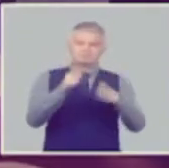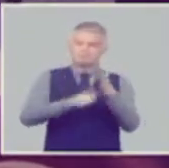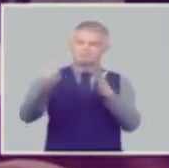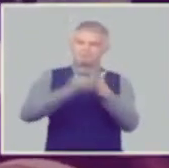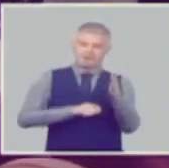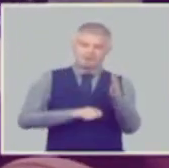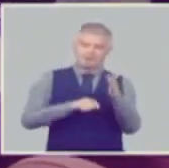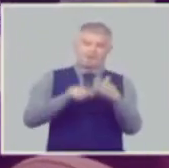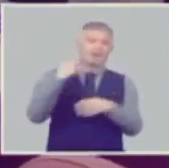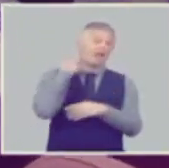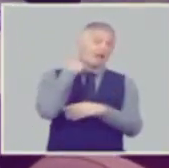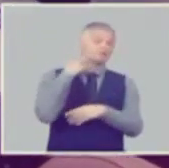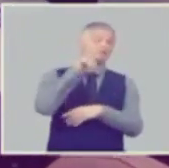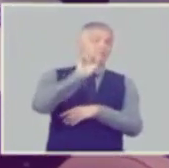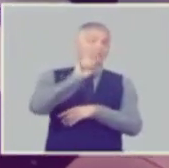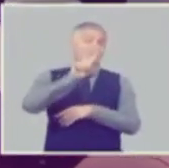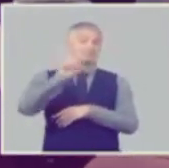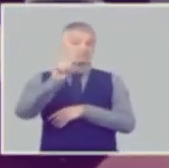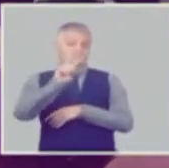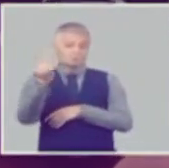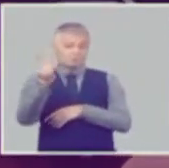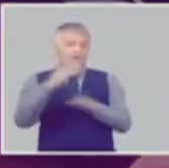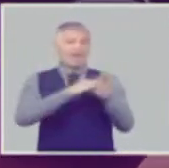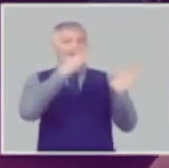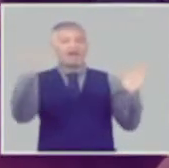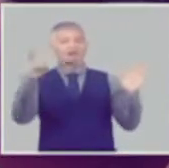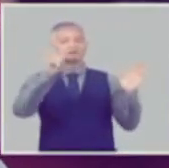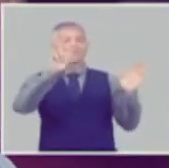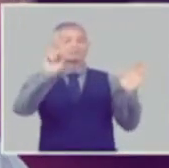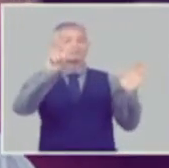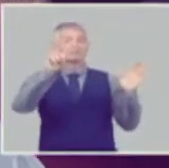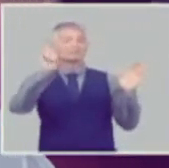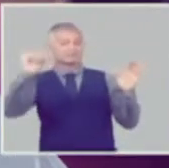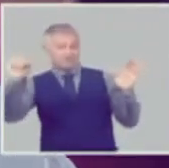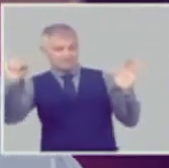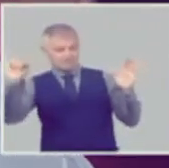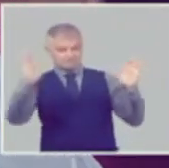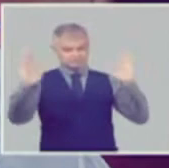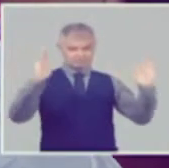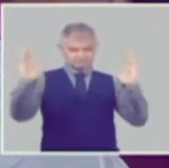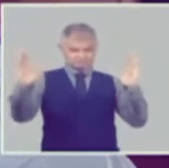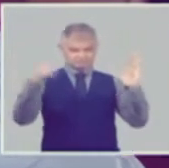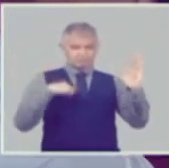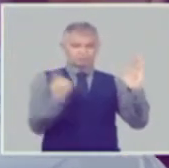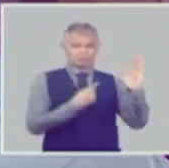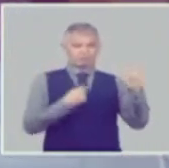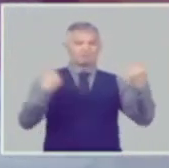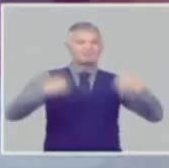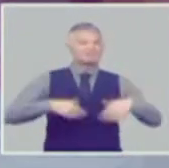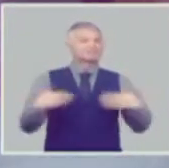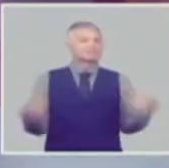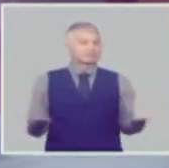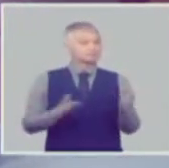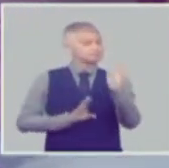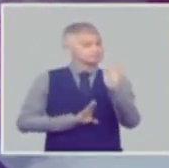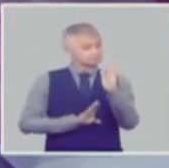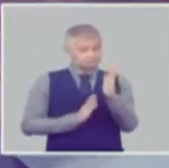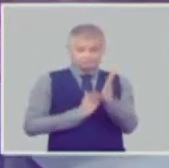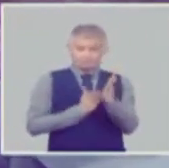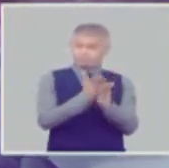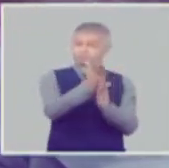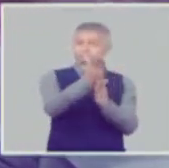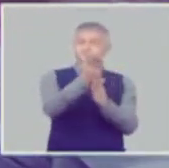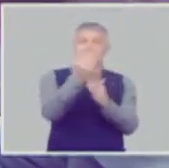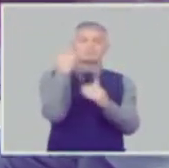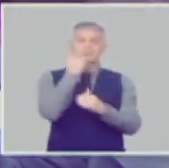del 2022 al 2026. Para ello, es preciso continuar avanzando con mayor celeridad